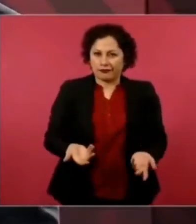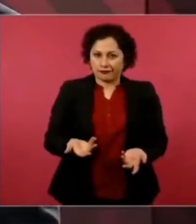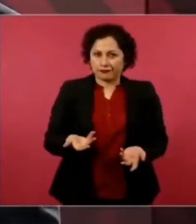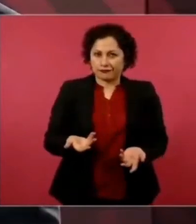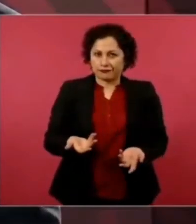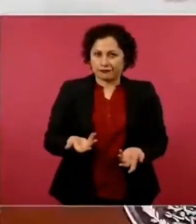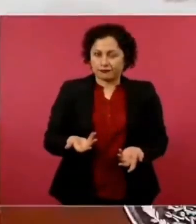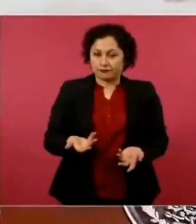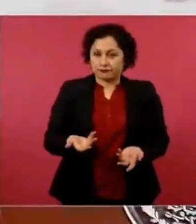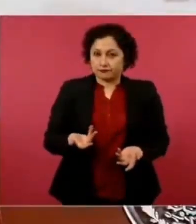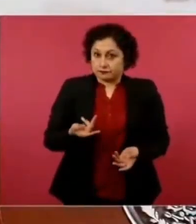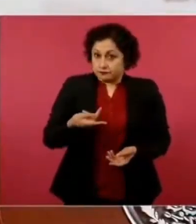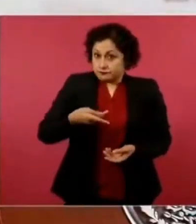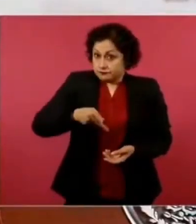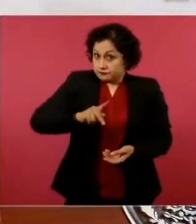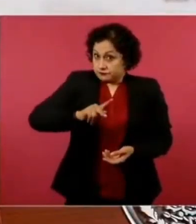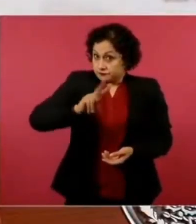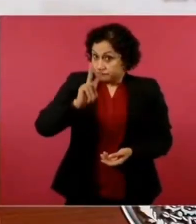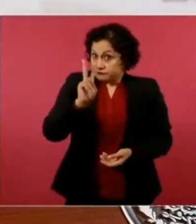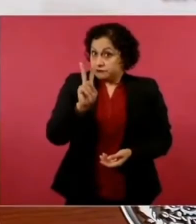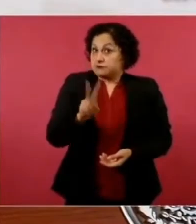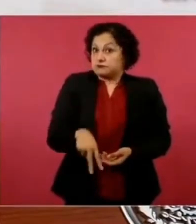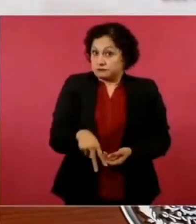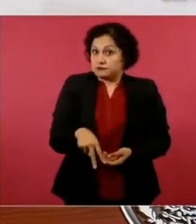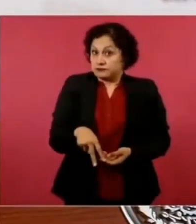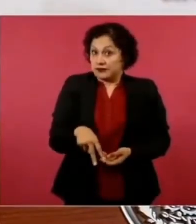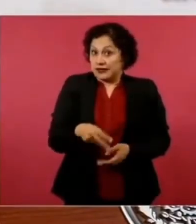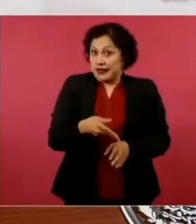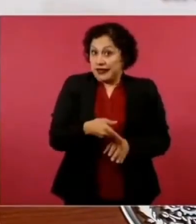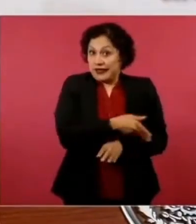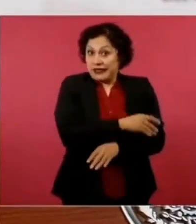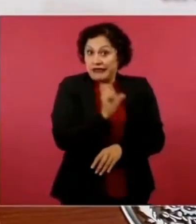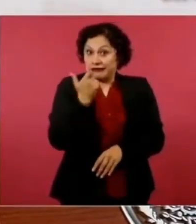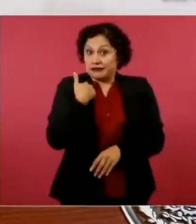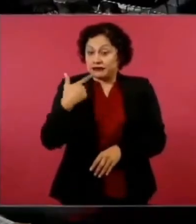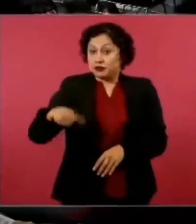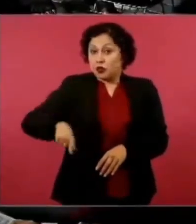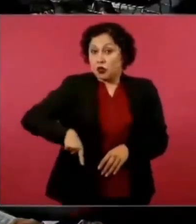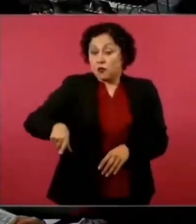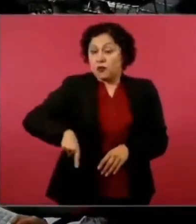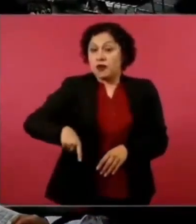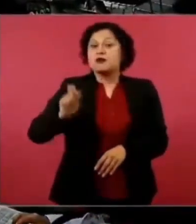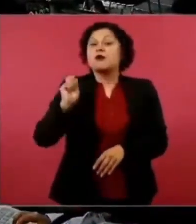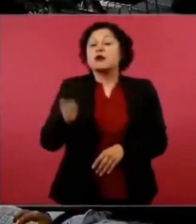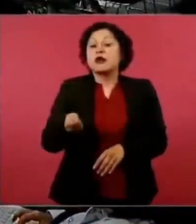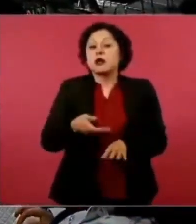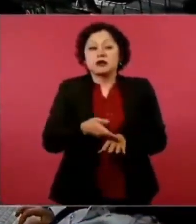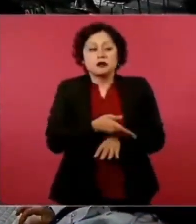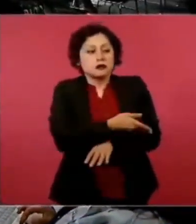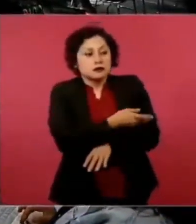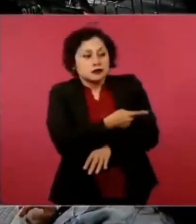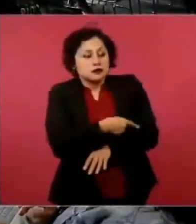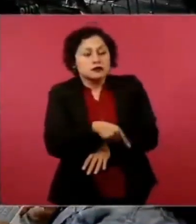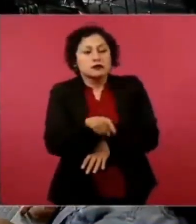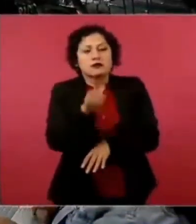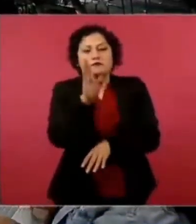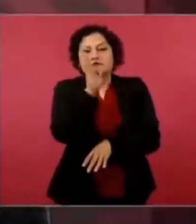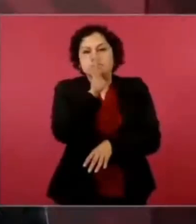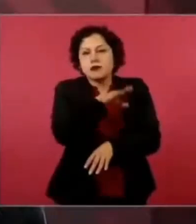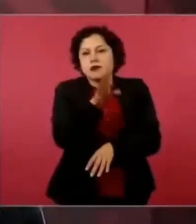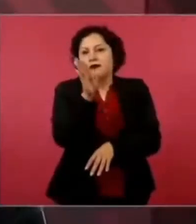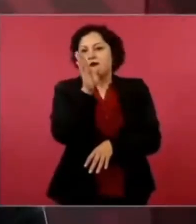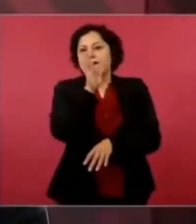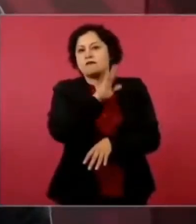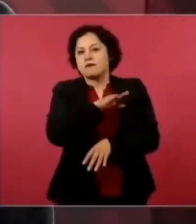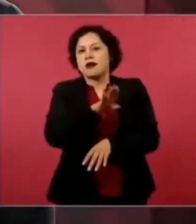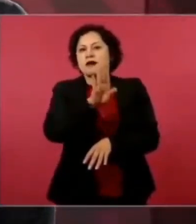dañó más a México que la deshonestidad de los gobernantes. Eso fue lo que dio al traste con todo. Esa fue la causa